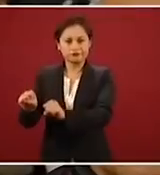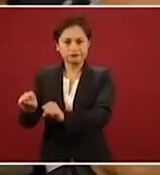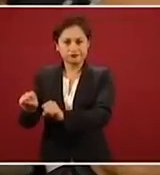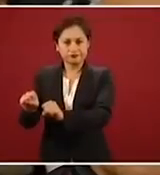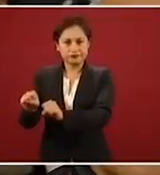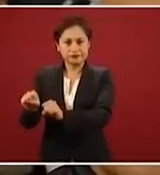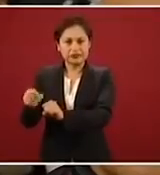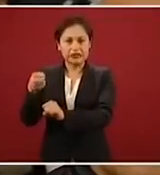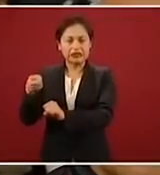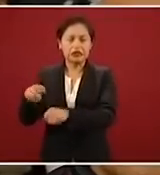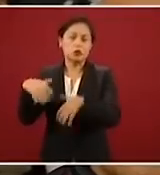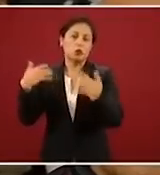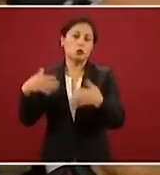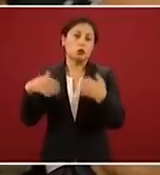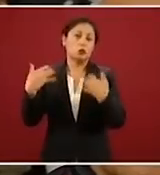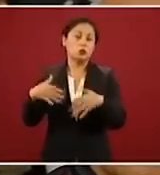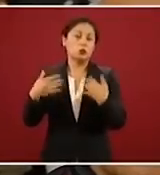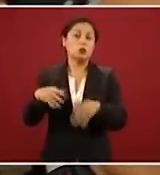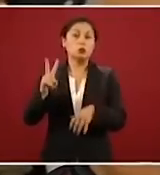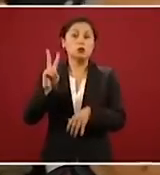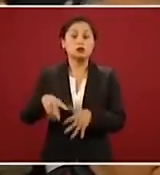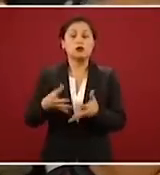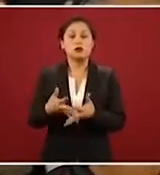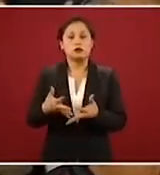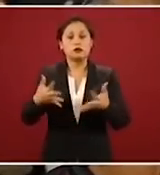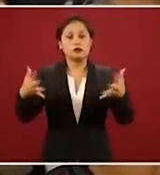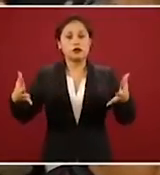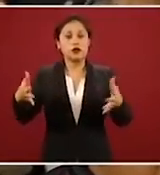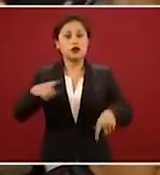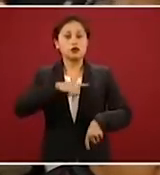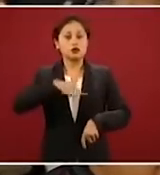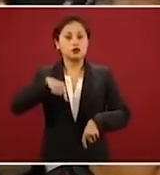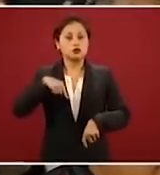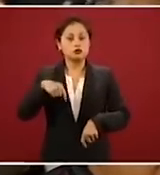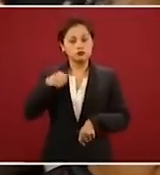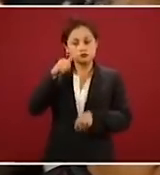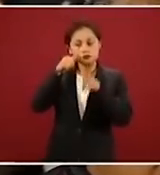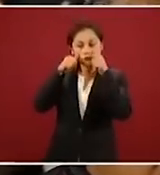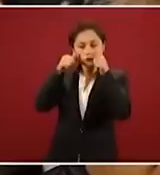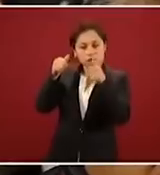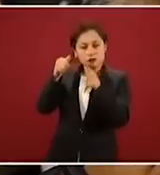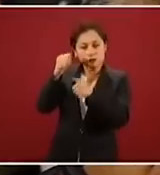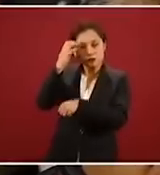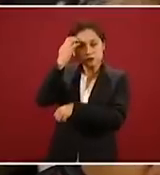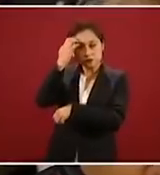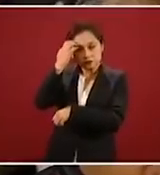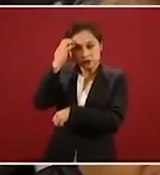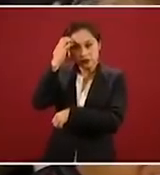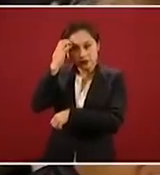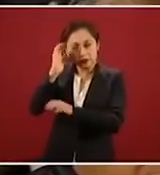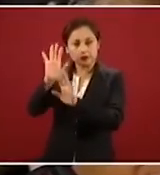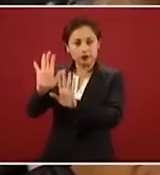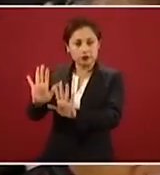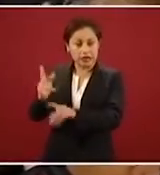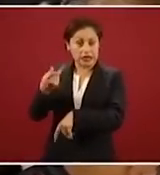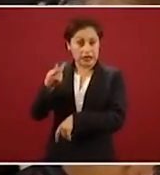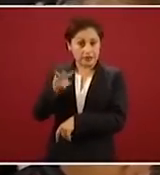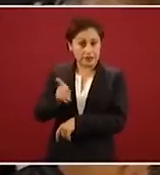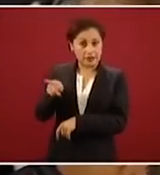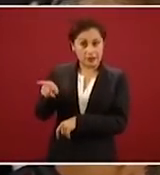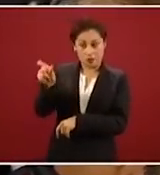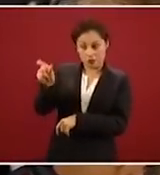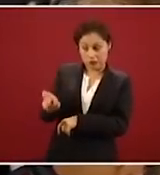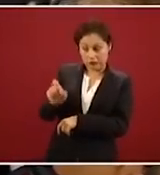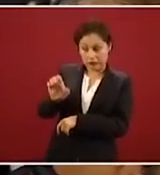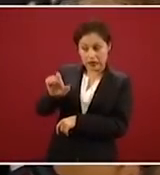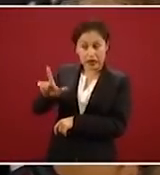que debemos evaluar en el sentido. Pero Emilio Lozoya no es el comienzo de la